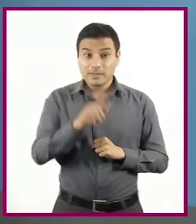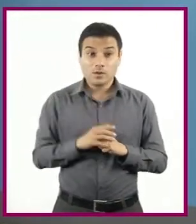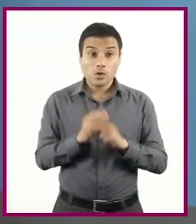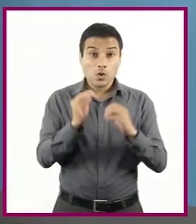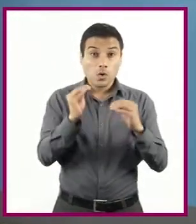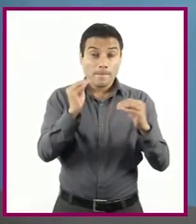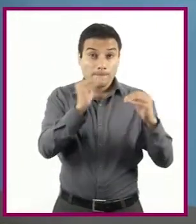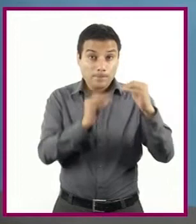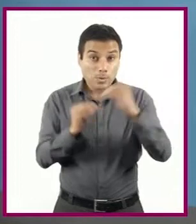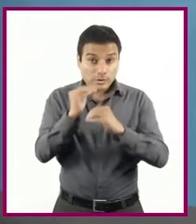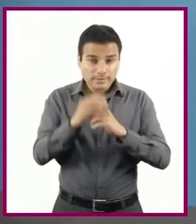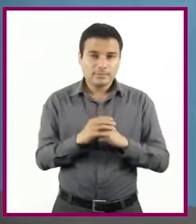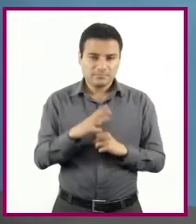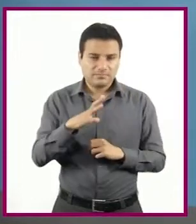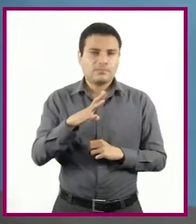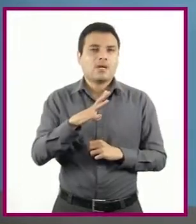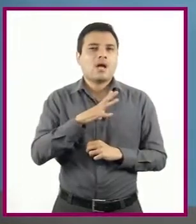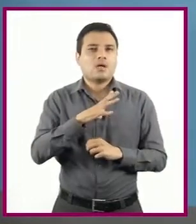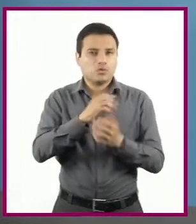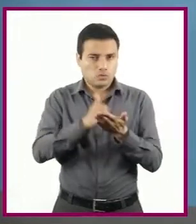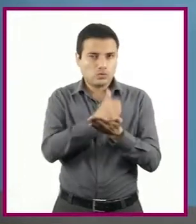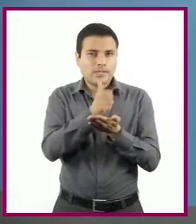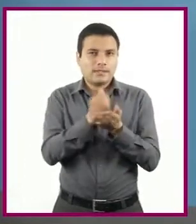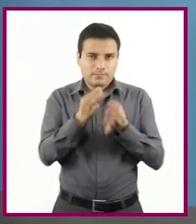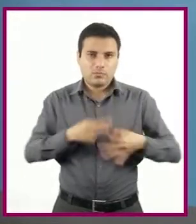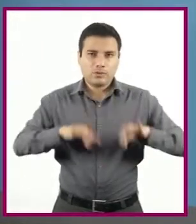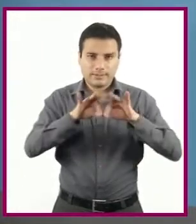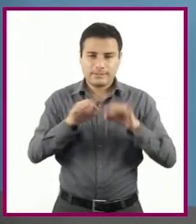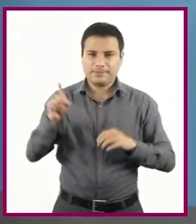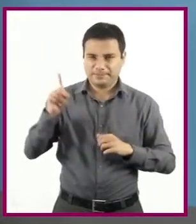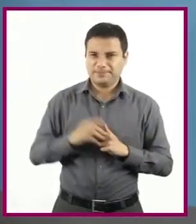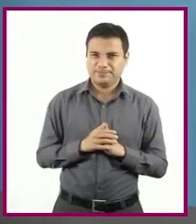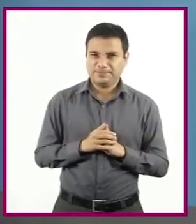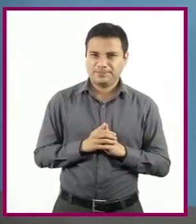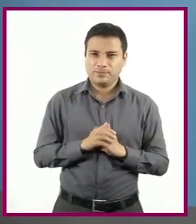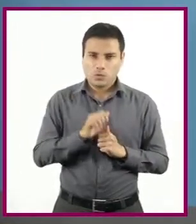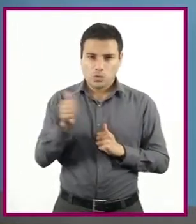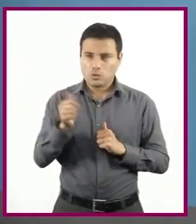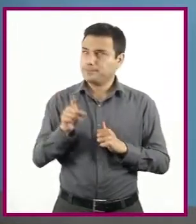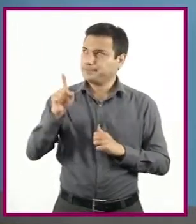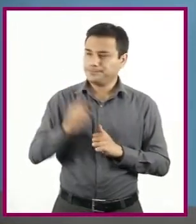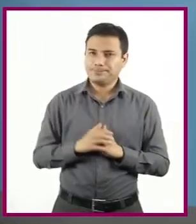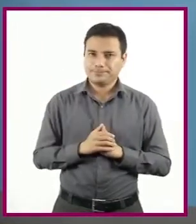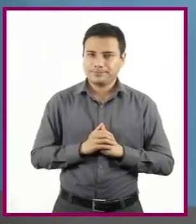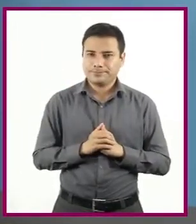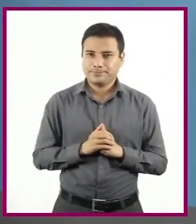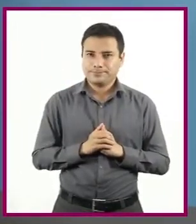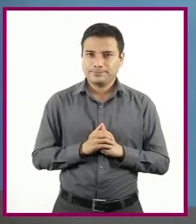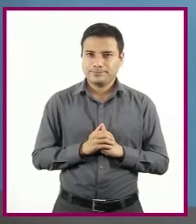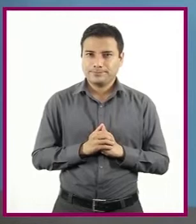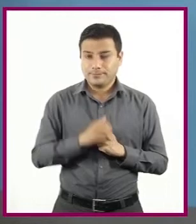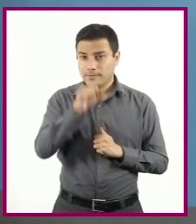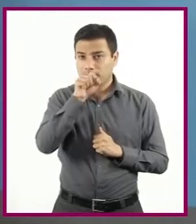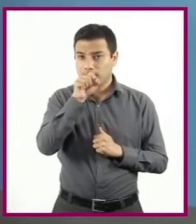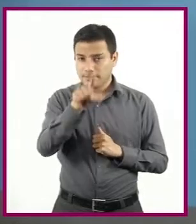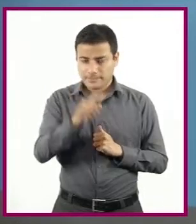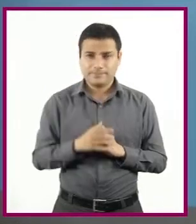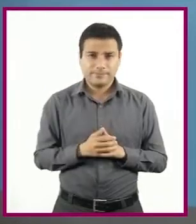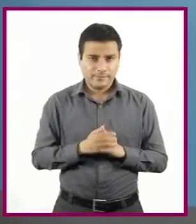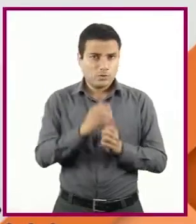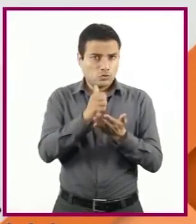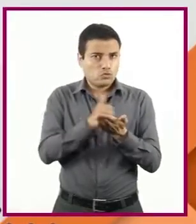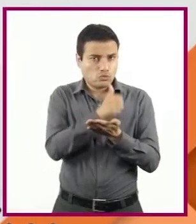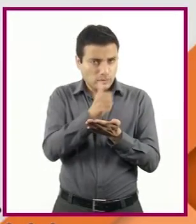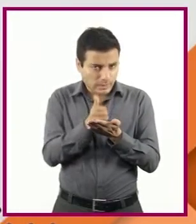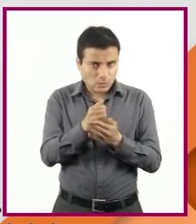conformarse importantes establecimientos como Tuzapan, en la meseta del Chicualote, con una gran planeación